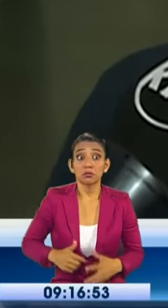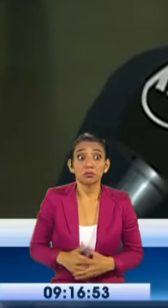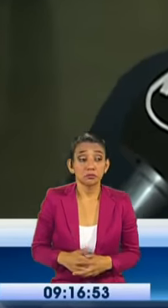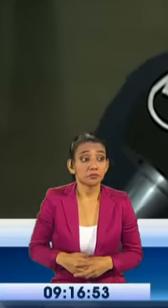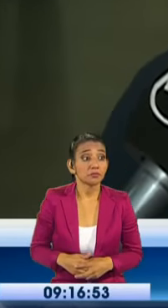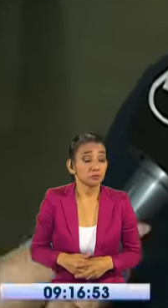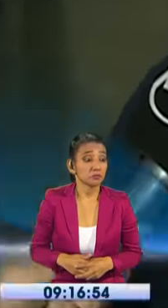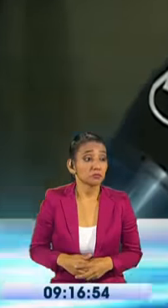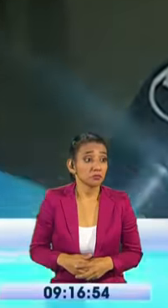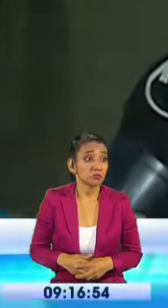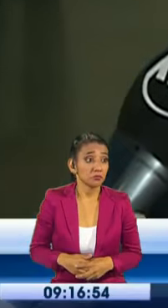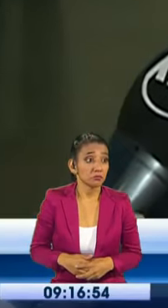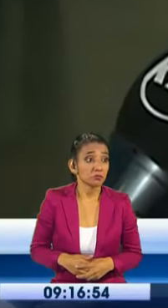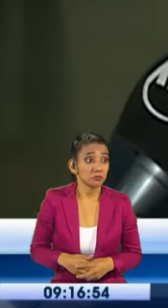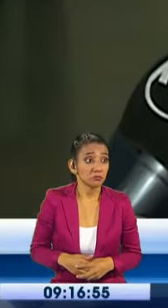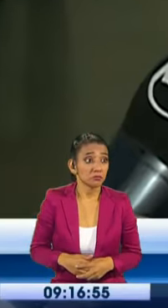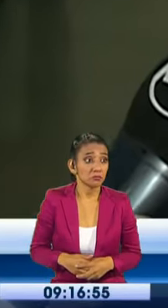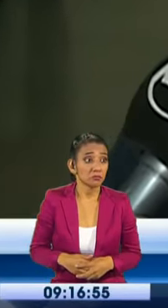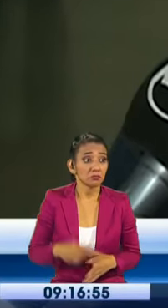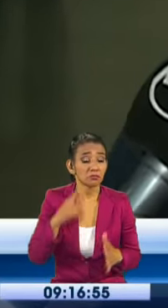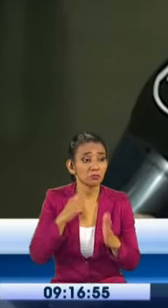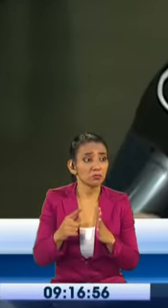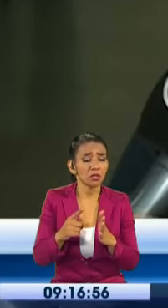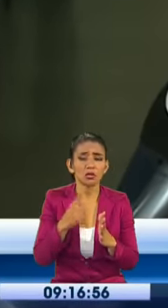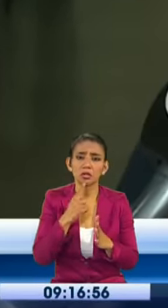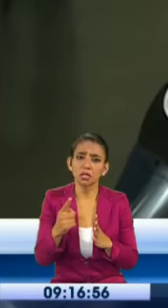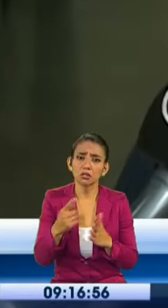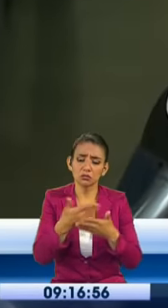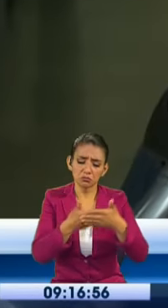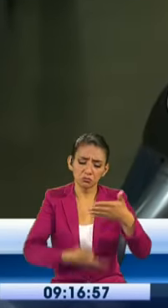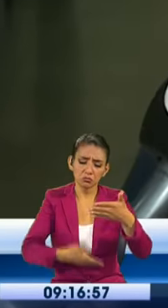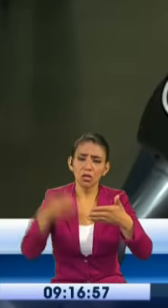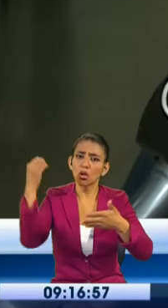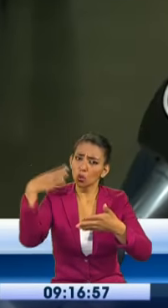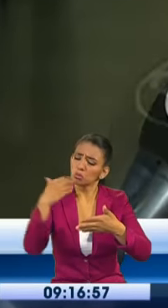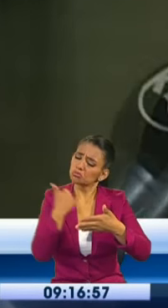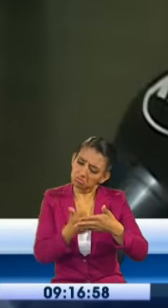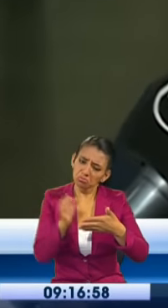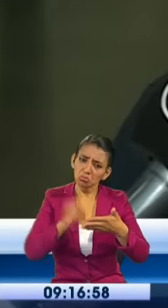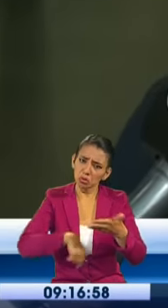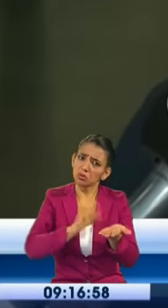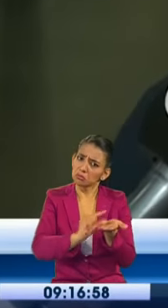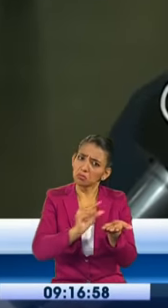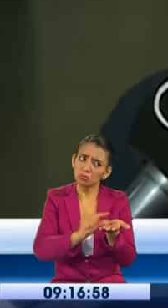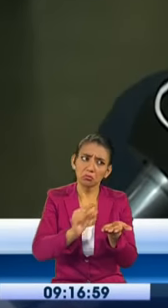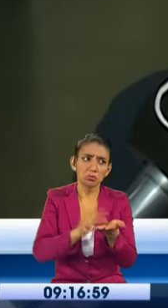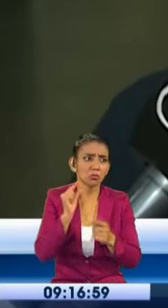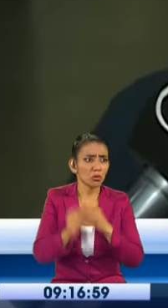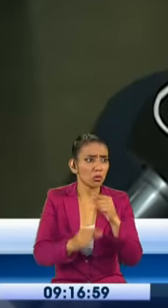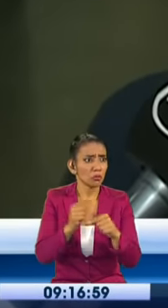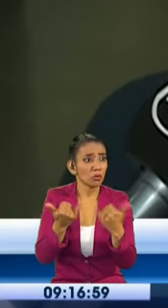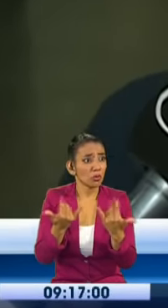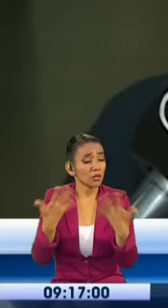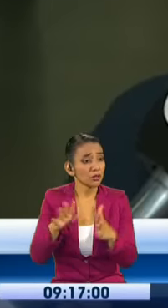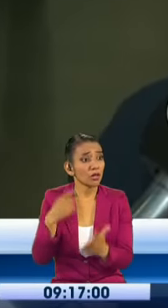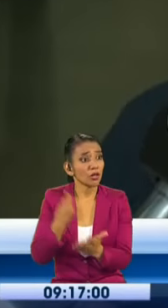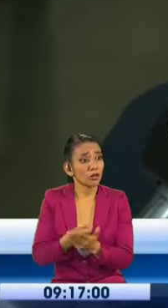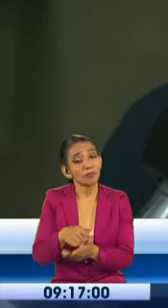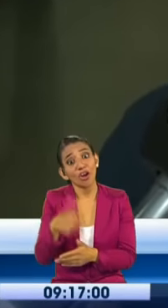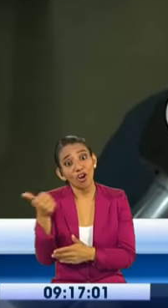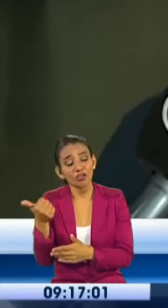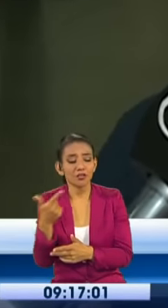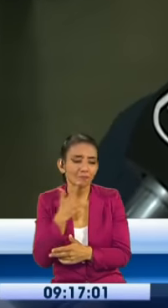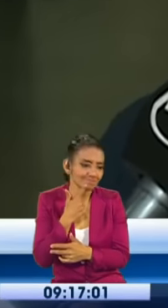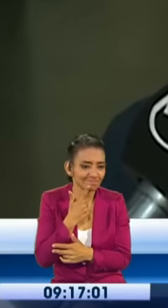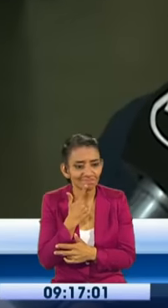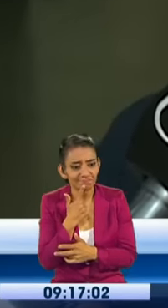poco a gotitas así por los de planilla de luz, no sé qué. Sí es conveniente para nosotros. Y ahorita ya teníamos comprado otra cosa y por eso